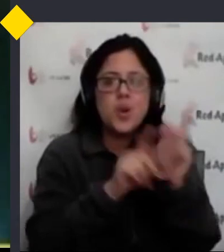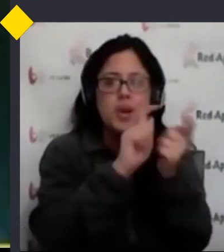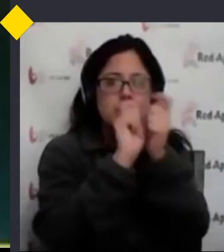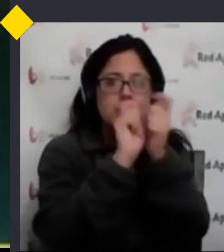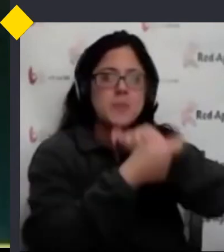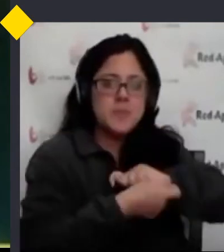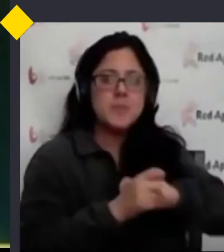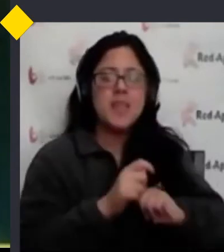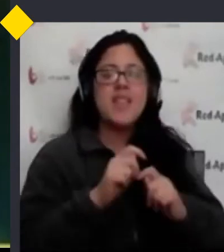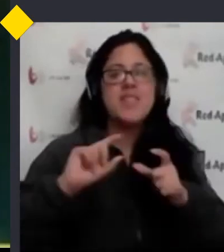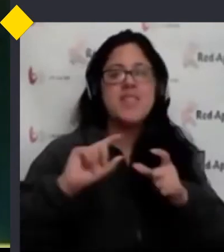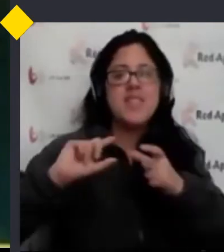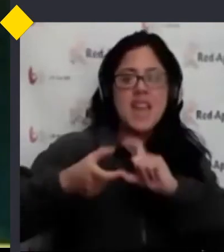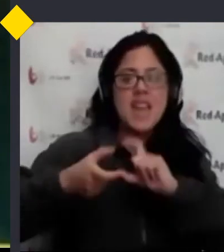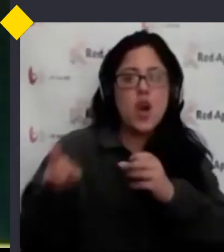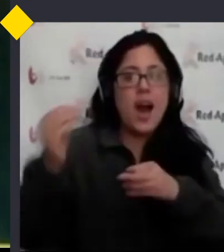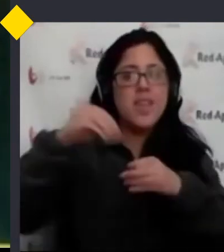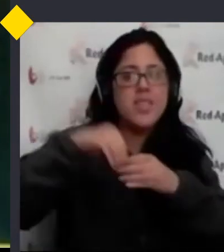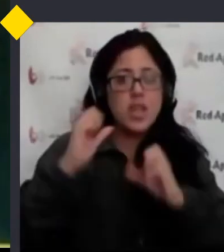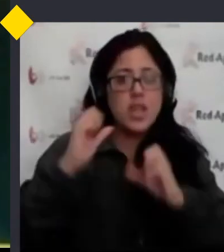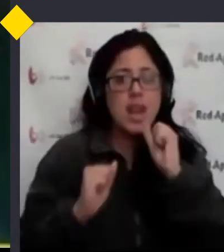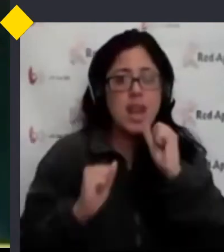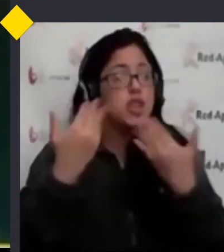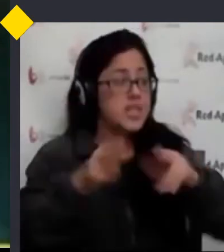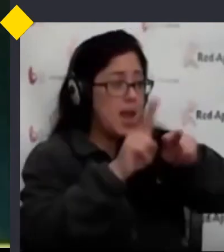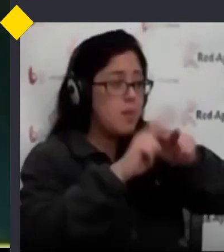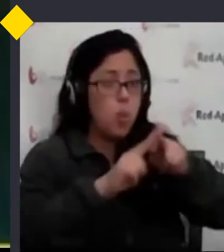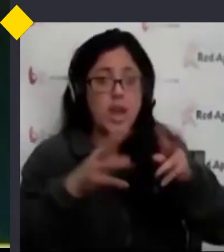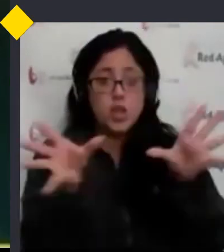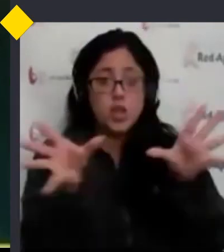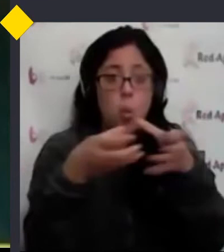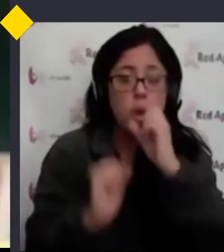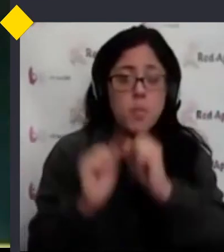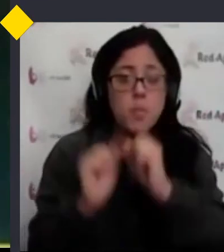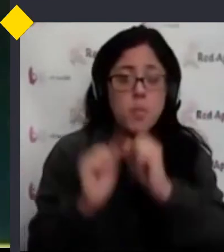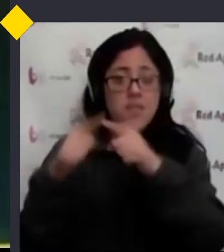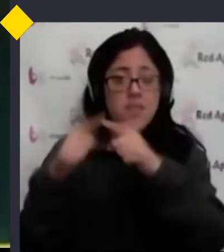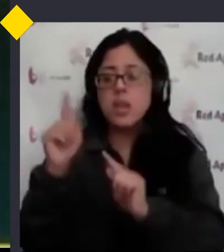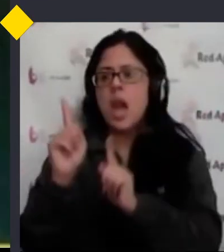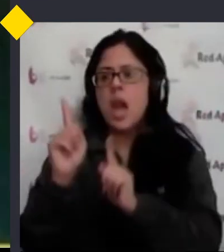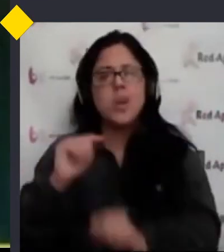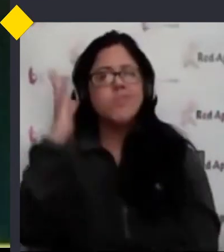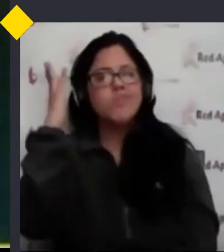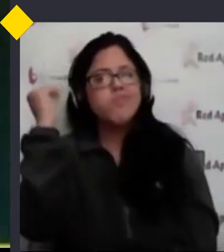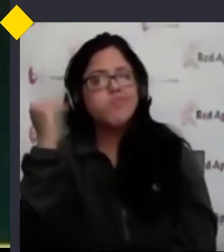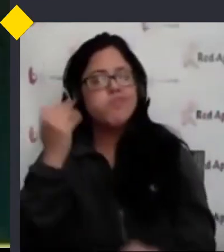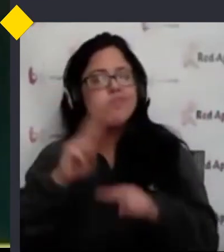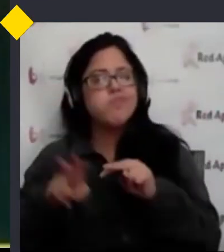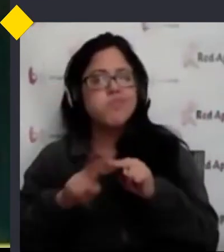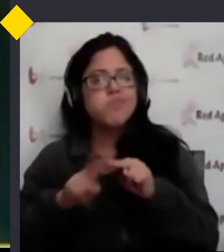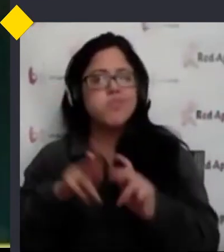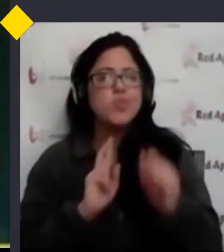empresas, algo que hemos hecho en conjunto con muchas empresas, algo que es un tema que no saben hacer las empresas con las personas trans, pero que nosotros